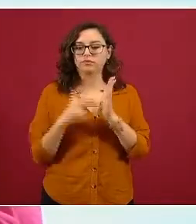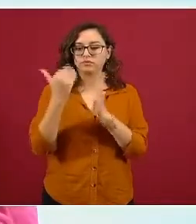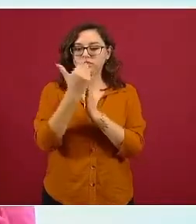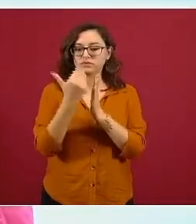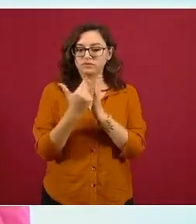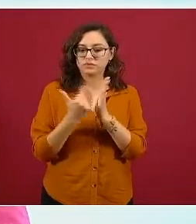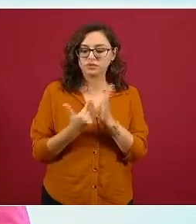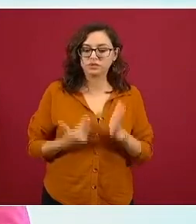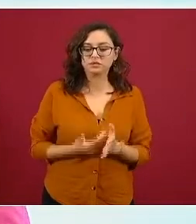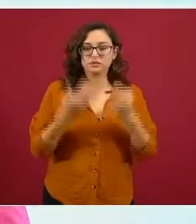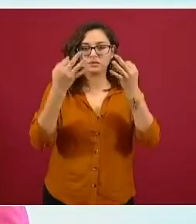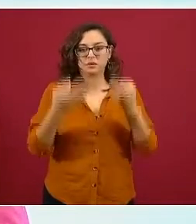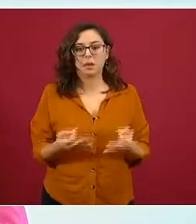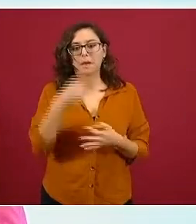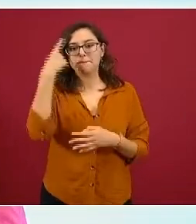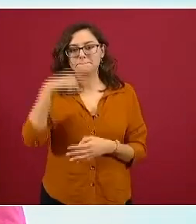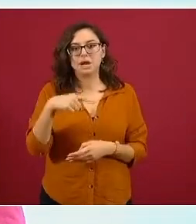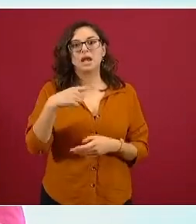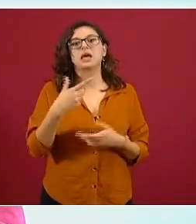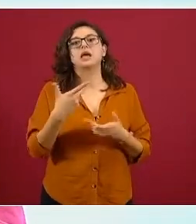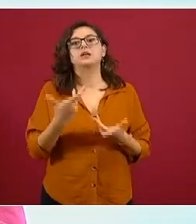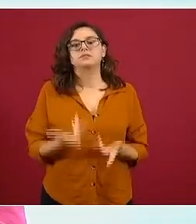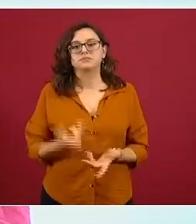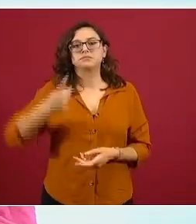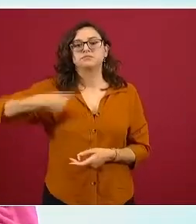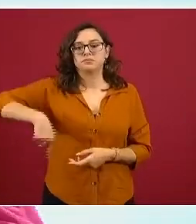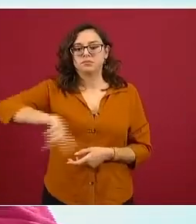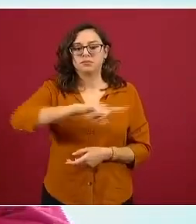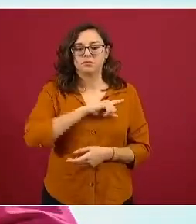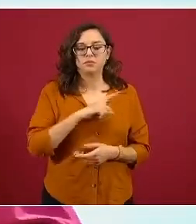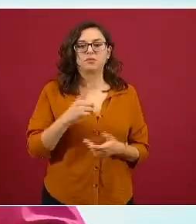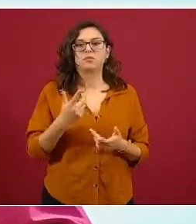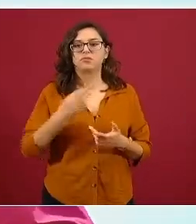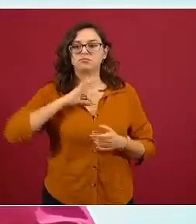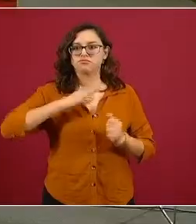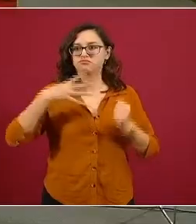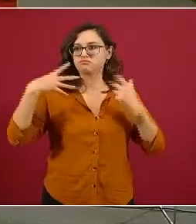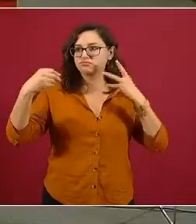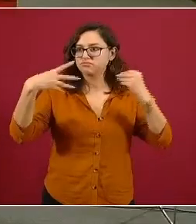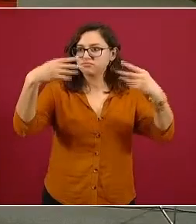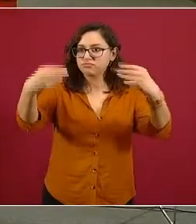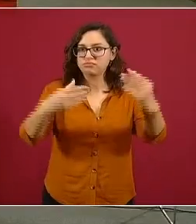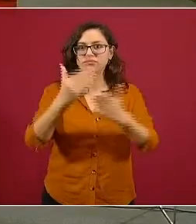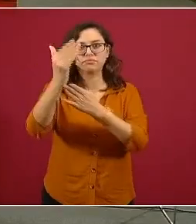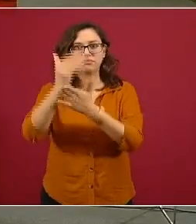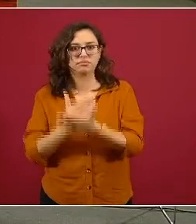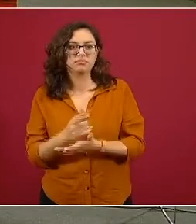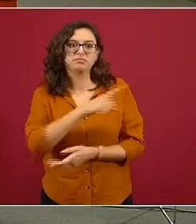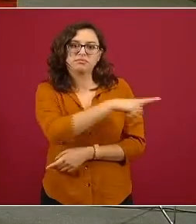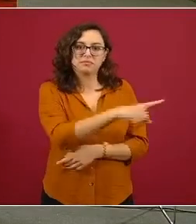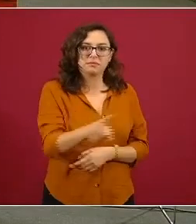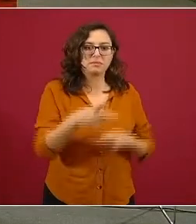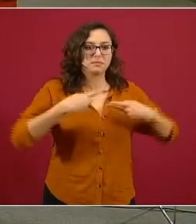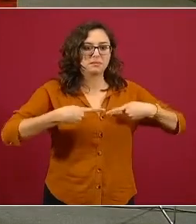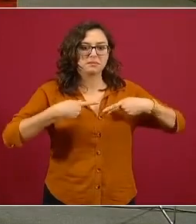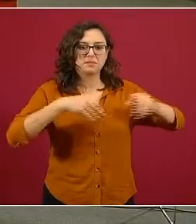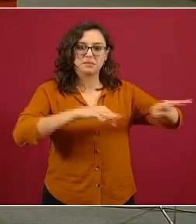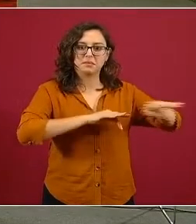con ello contribuir a disminuir la carga de trabajo que tienen todos